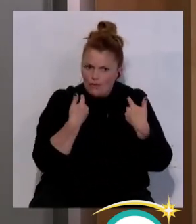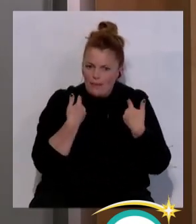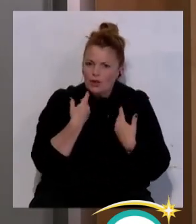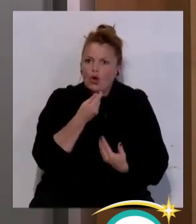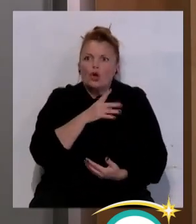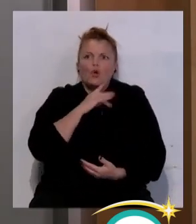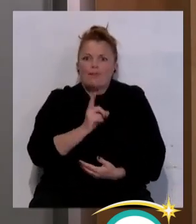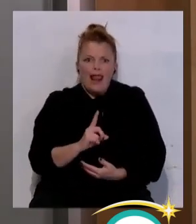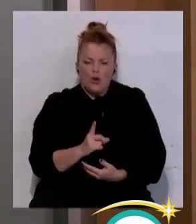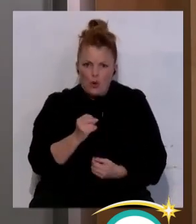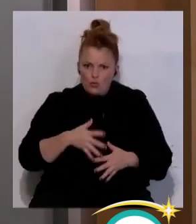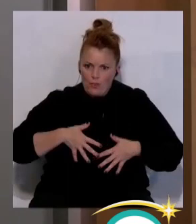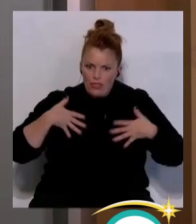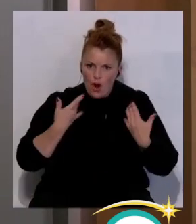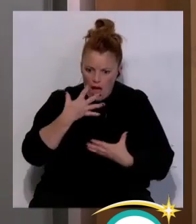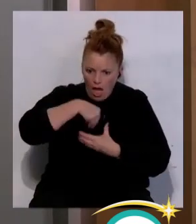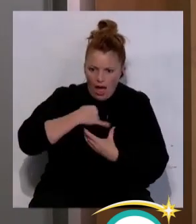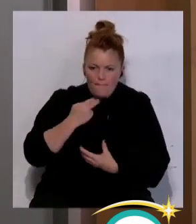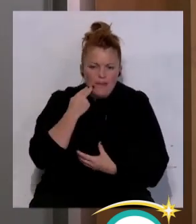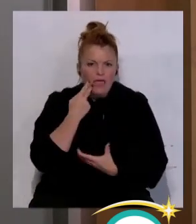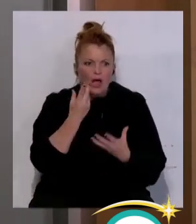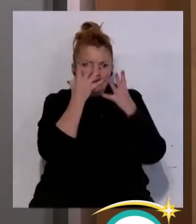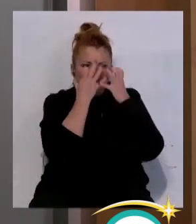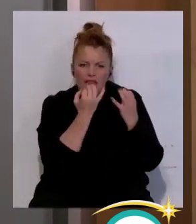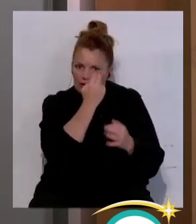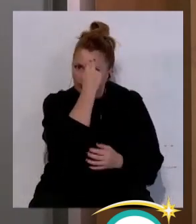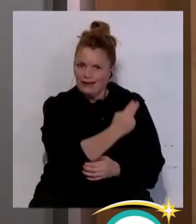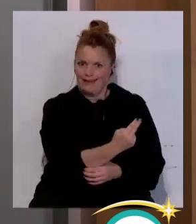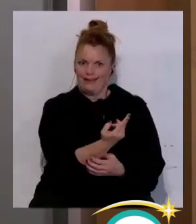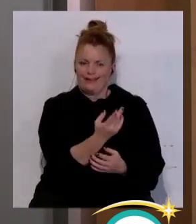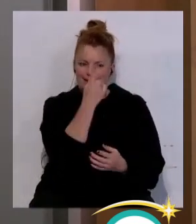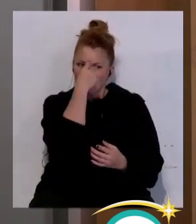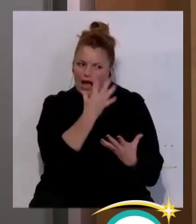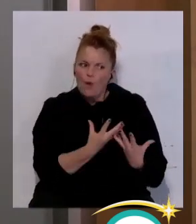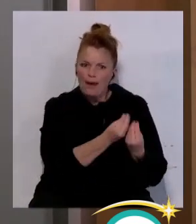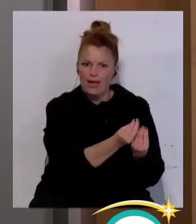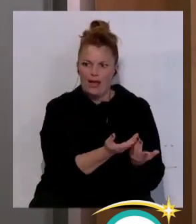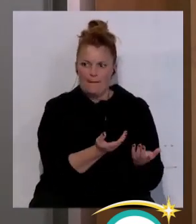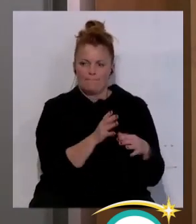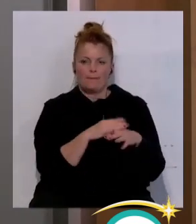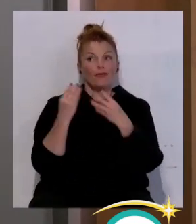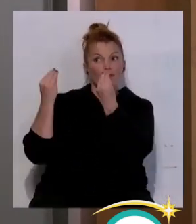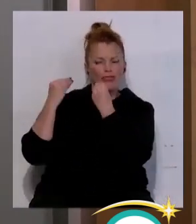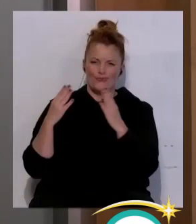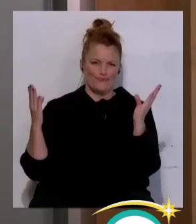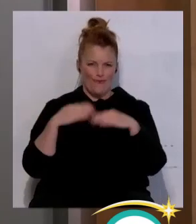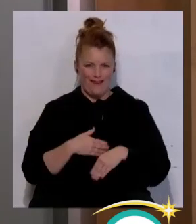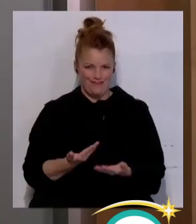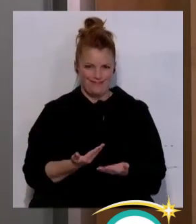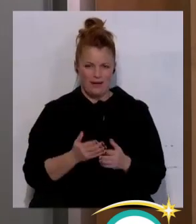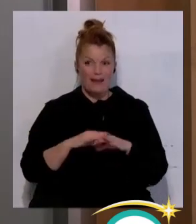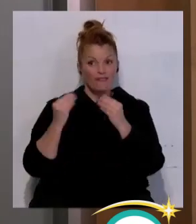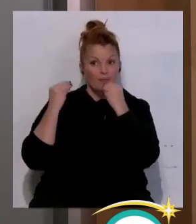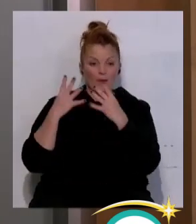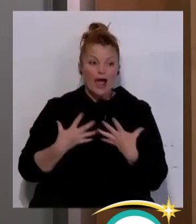el dolor está ahí, el miedo, la tristeza, hay que saberla acompañar, pero no nos forman en el